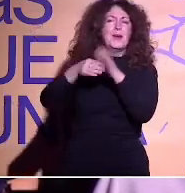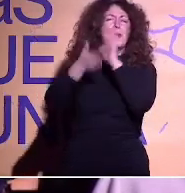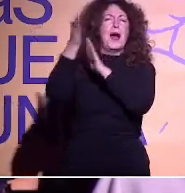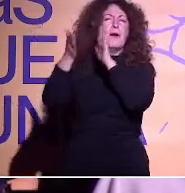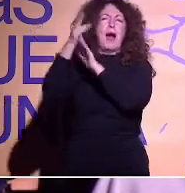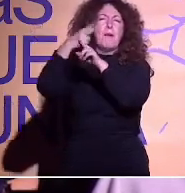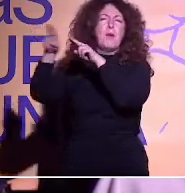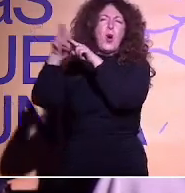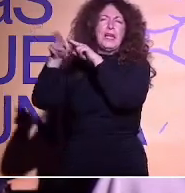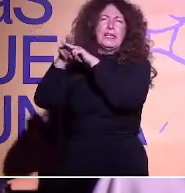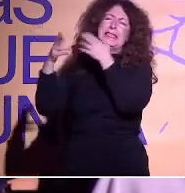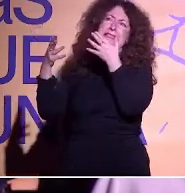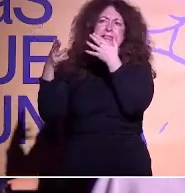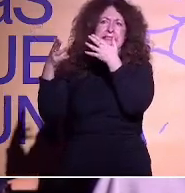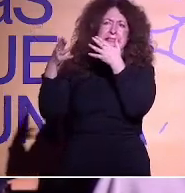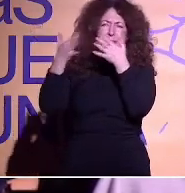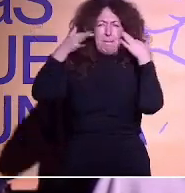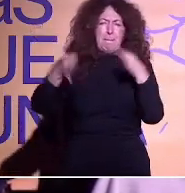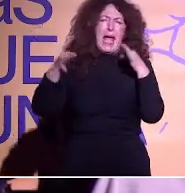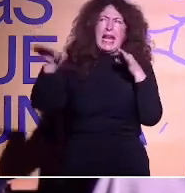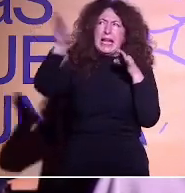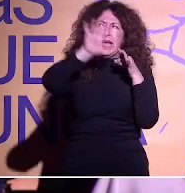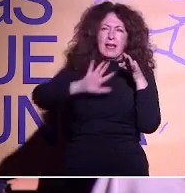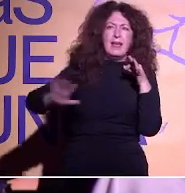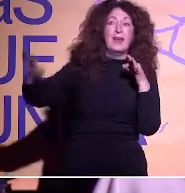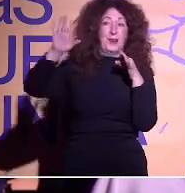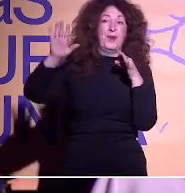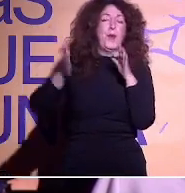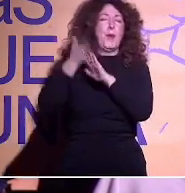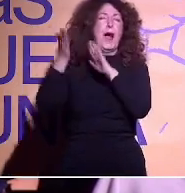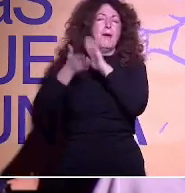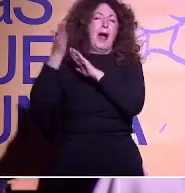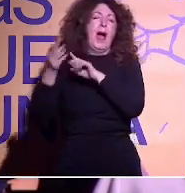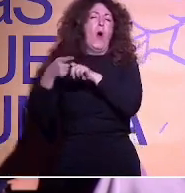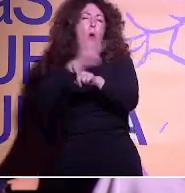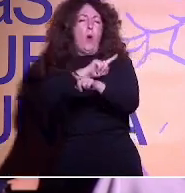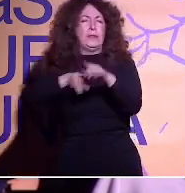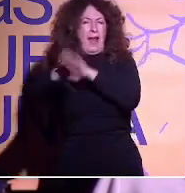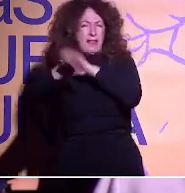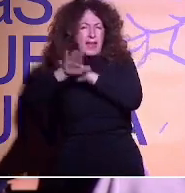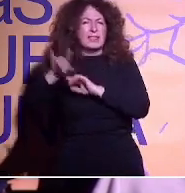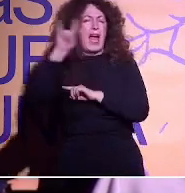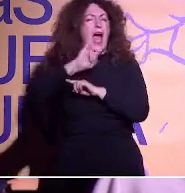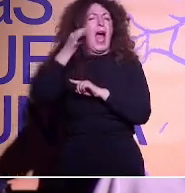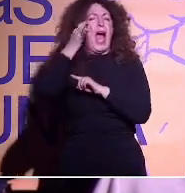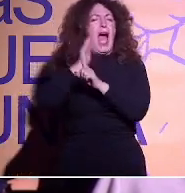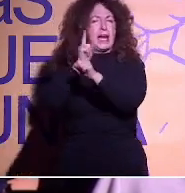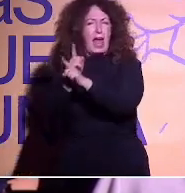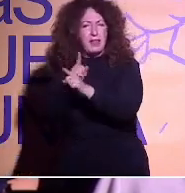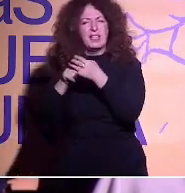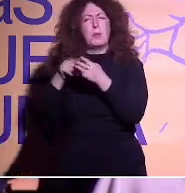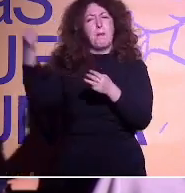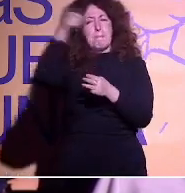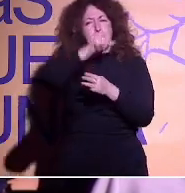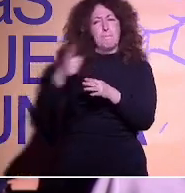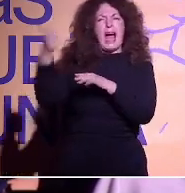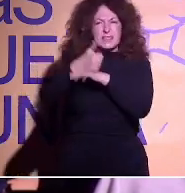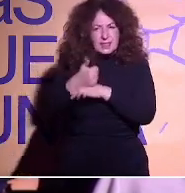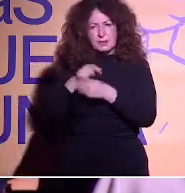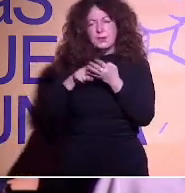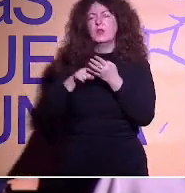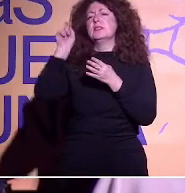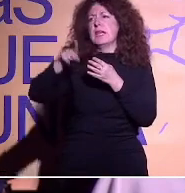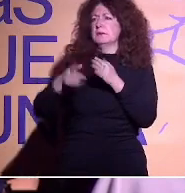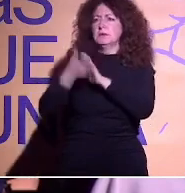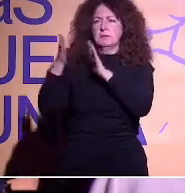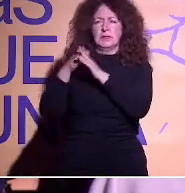política enormemente peligrosa que tiende a la ultraderecha al racismo al machismo a la carrera armamentística